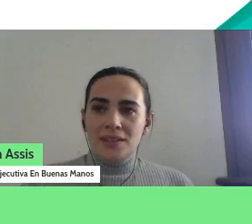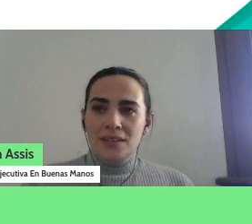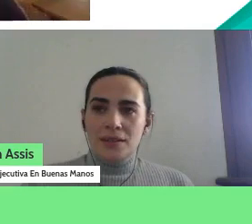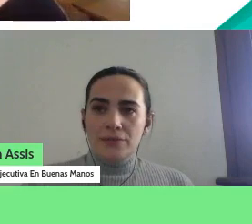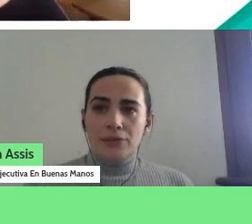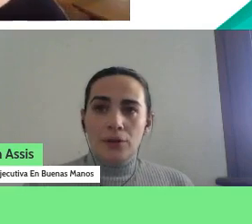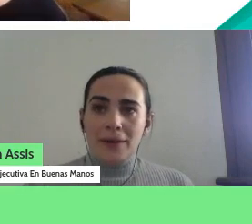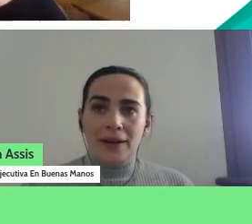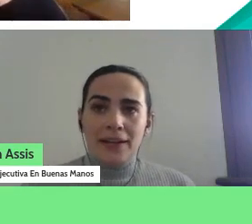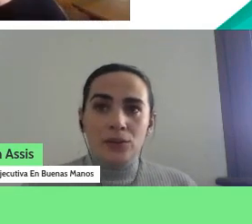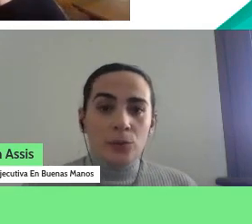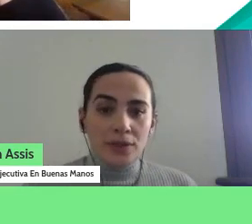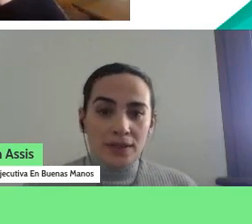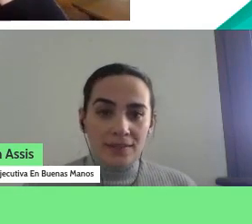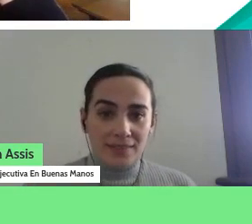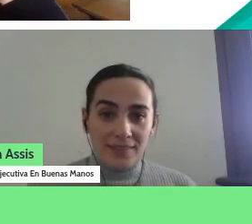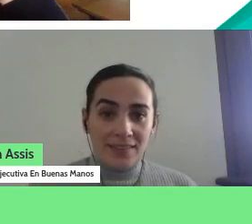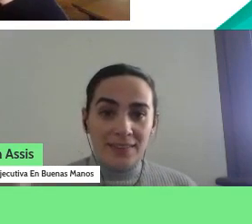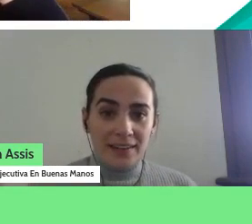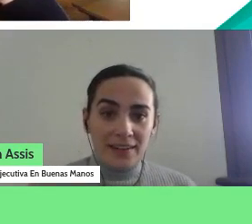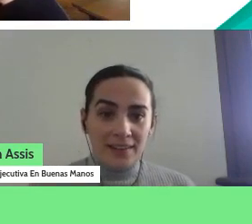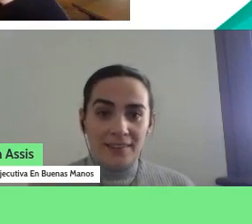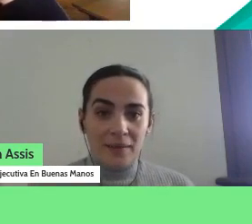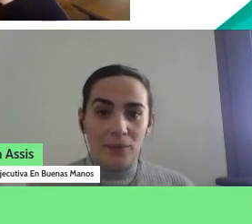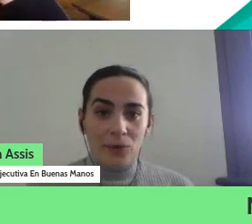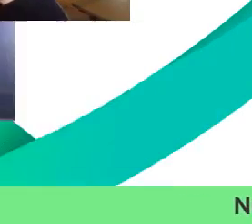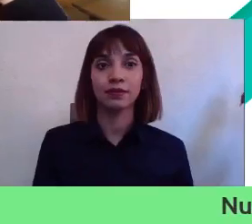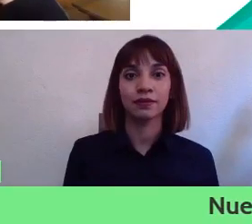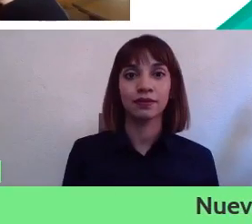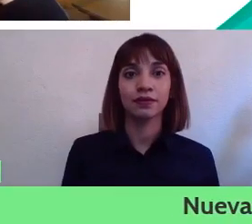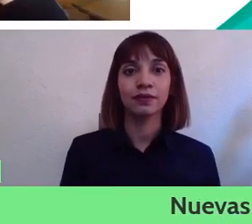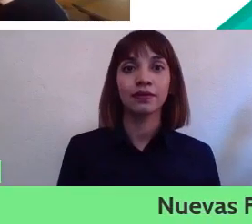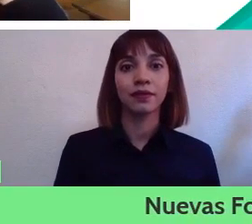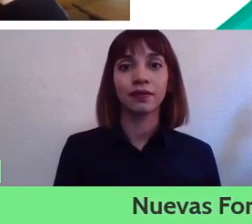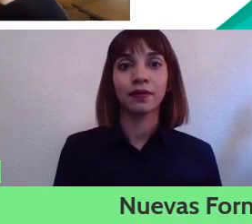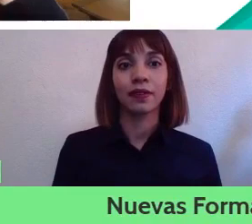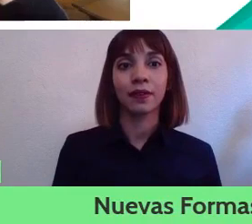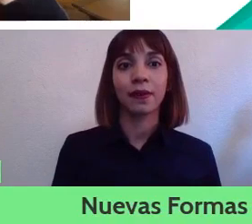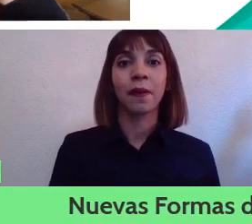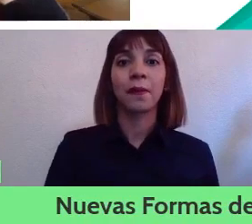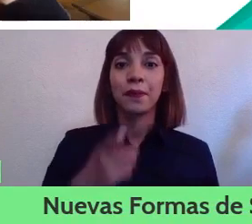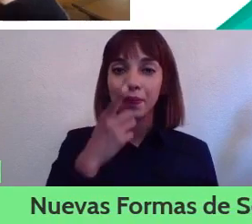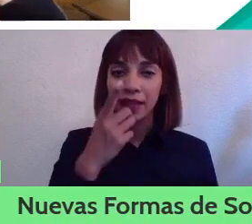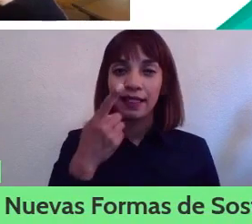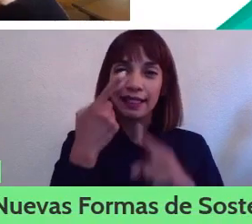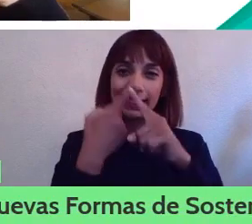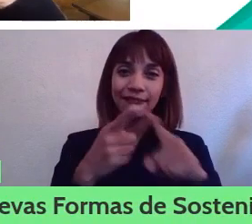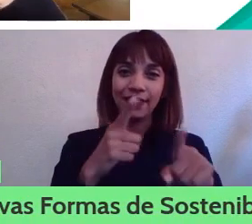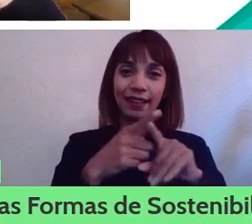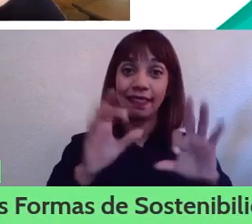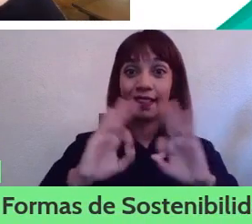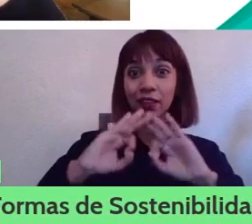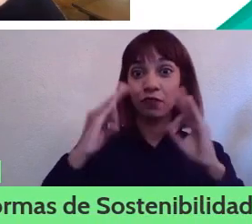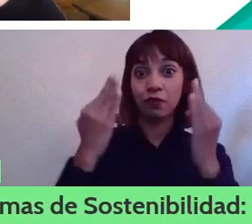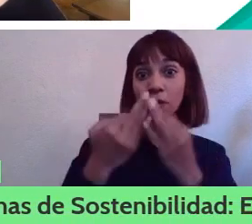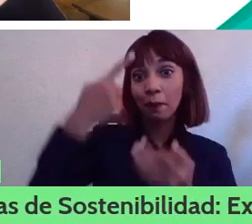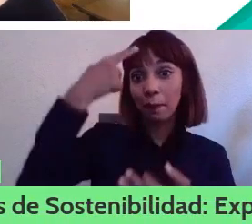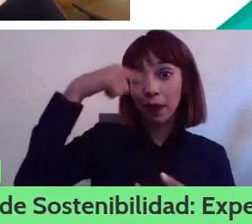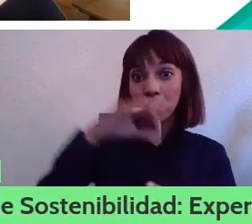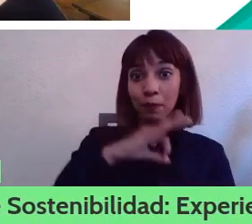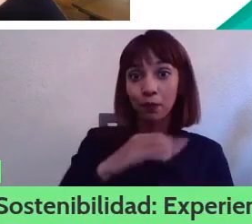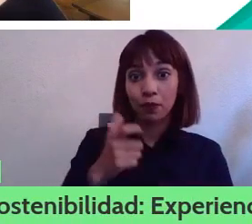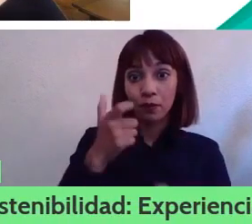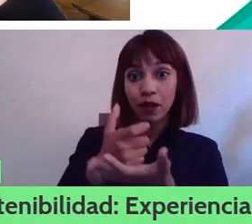y formas gratuitas sin tener que desembolsar billetes o plata para poder financiarnos o para poder